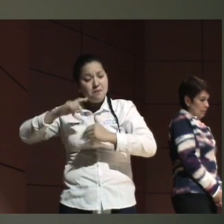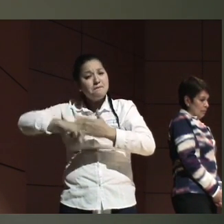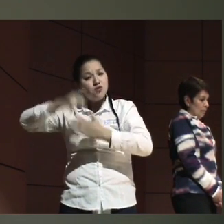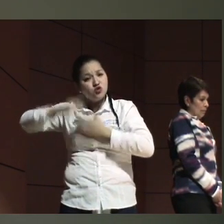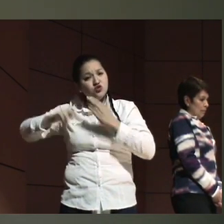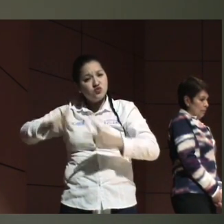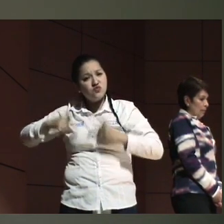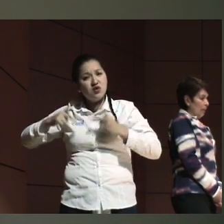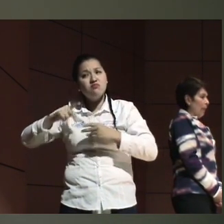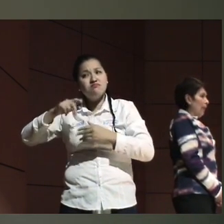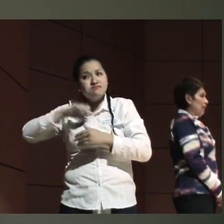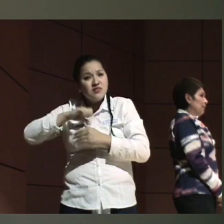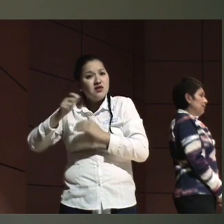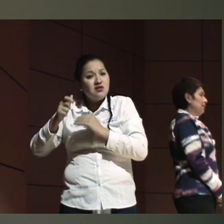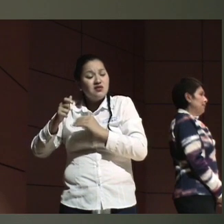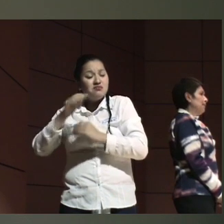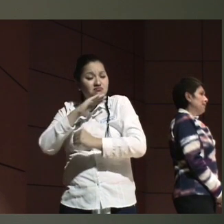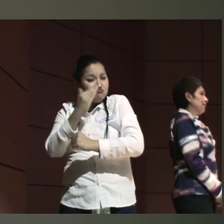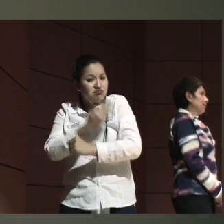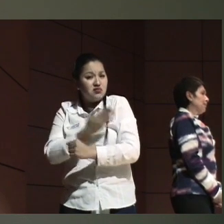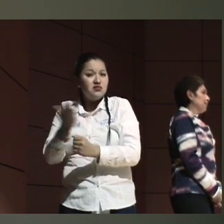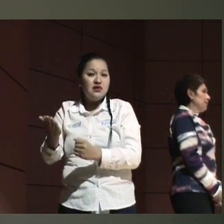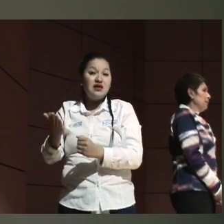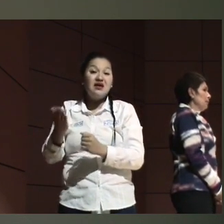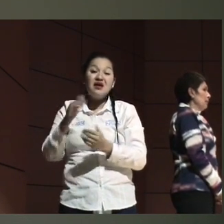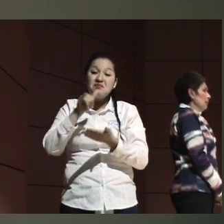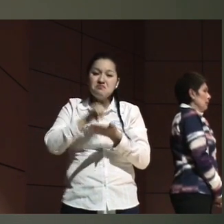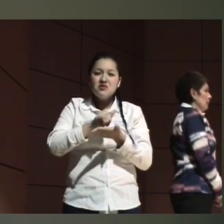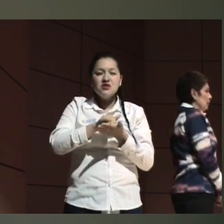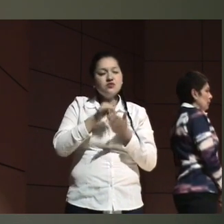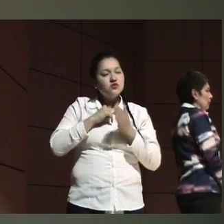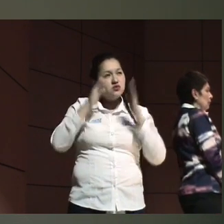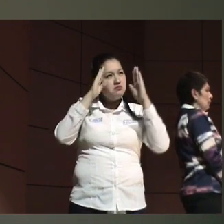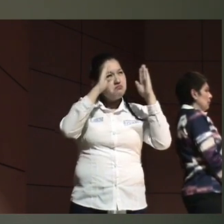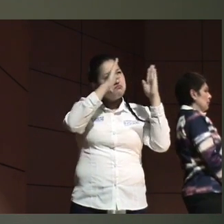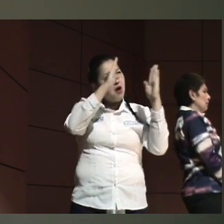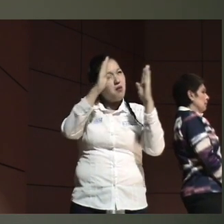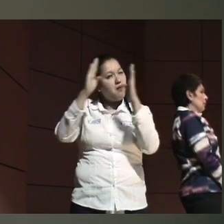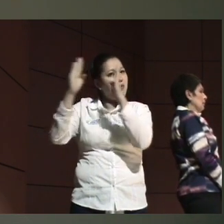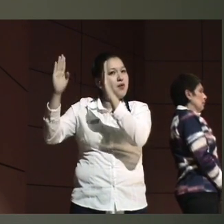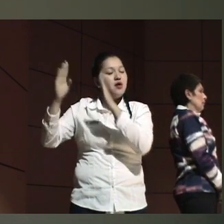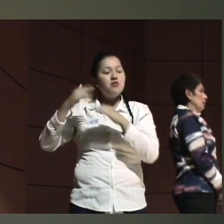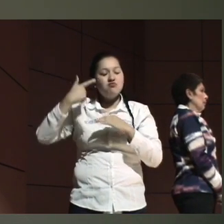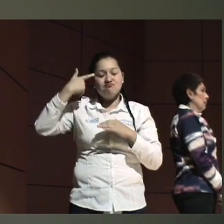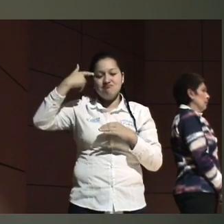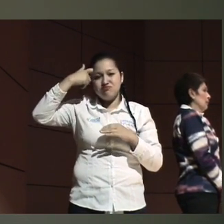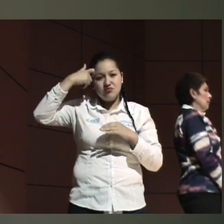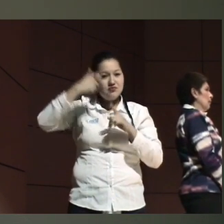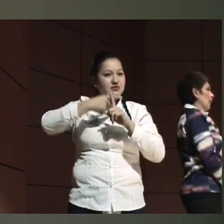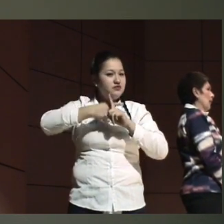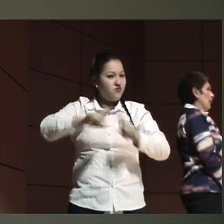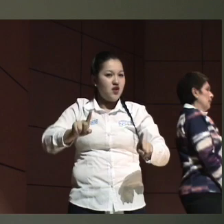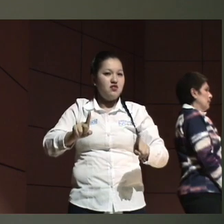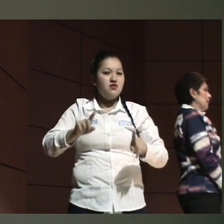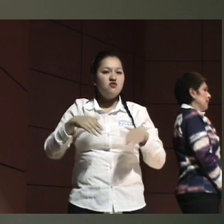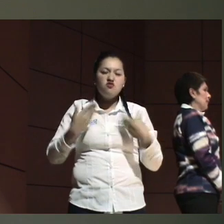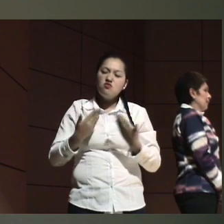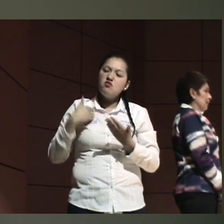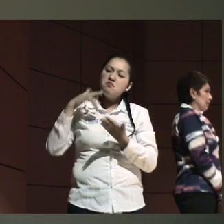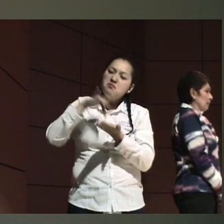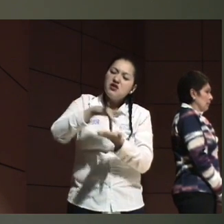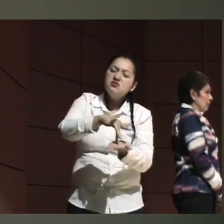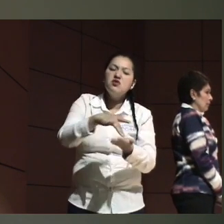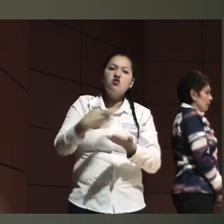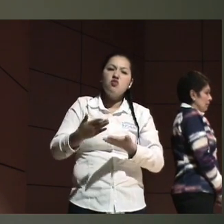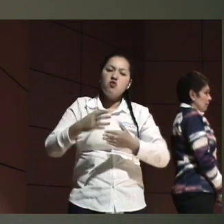en ese orden de ideas eso implica también un reto distinto y un cambio de la visión de la participación y de